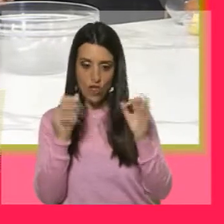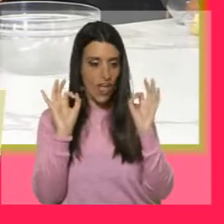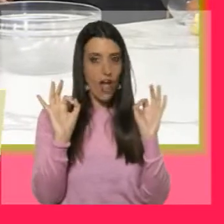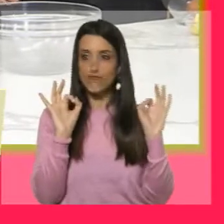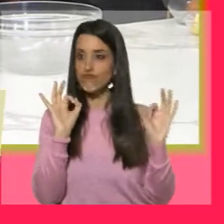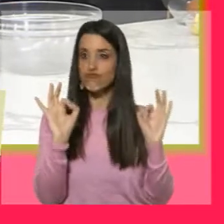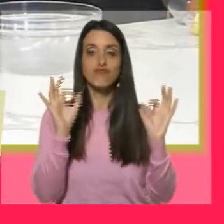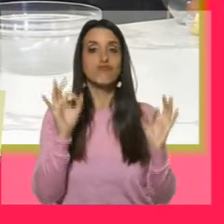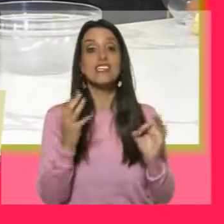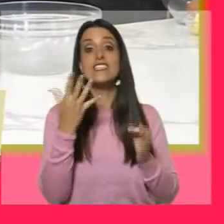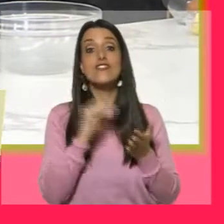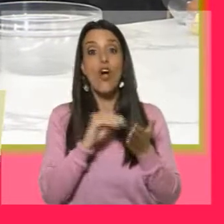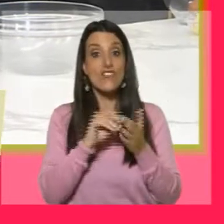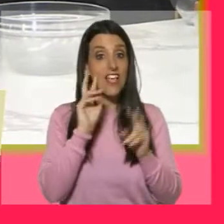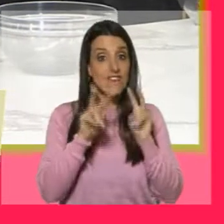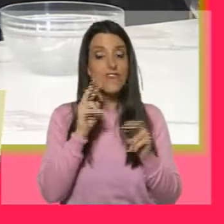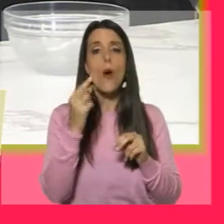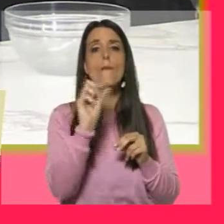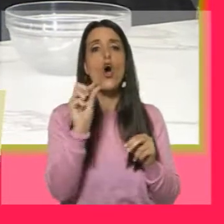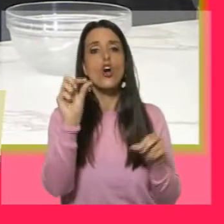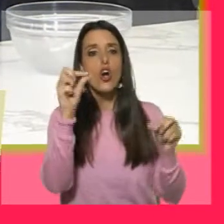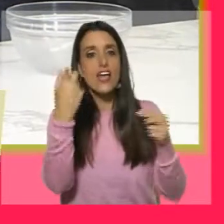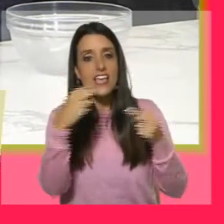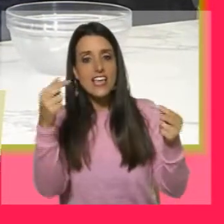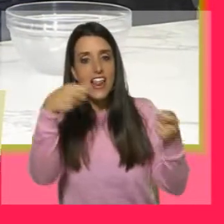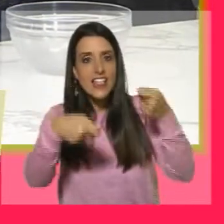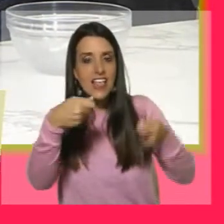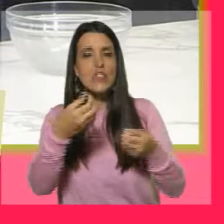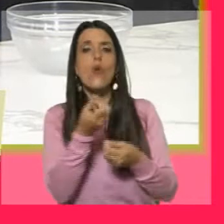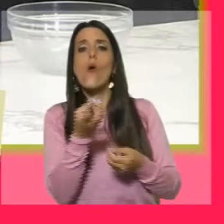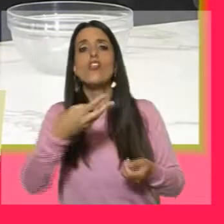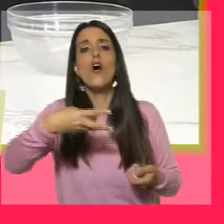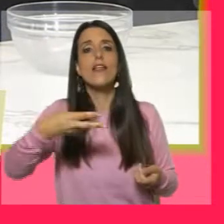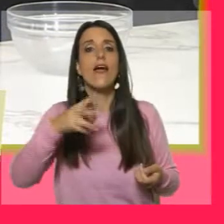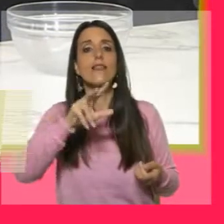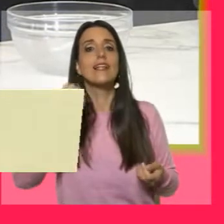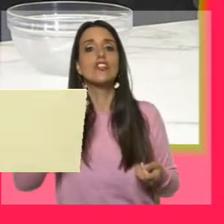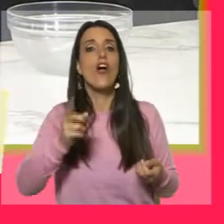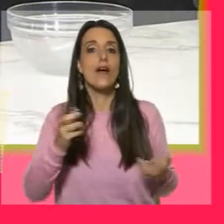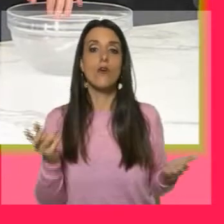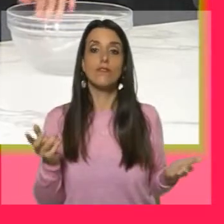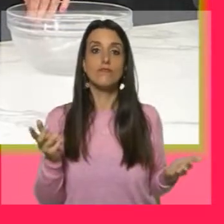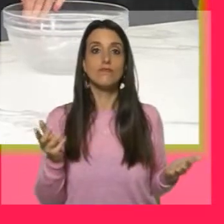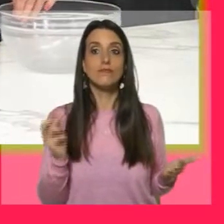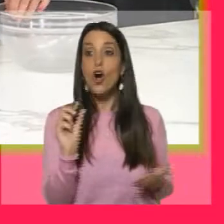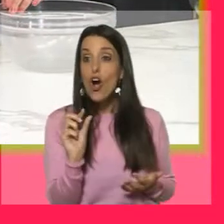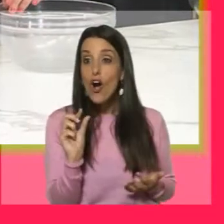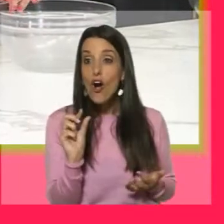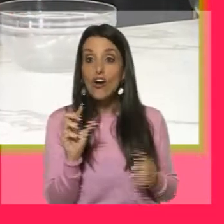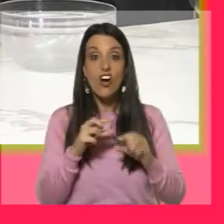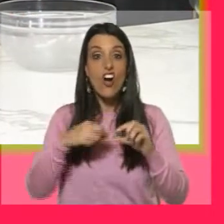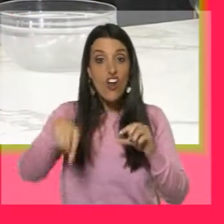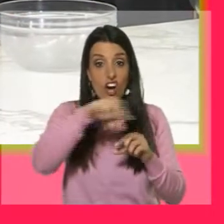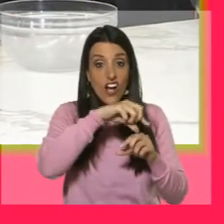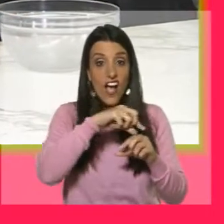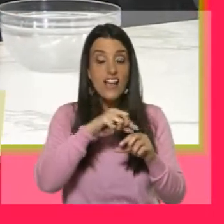mirar como 5 veces, pero digo, tan pocos ingredientes. Bueno, es lo que te digo. Sí, ¿cuánto de harina? 300 gramos. ¿Para una rosca 300 gramos? Sí,